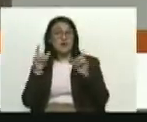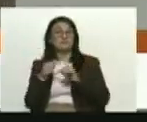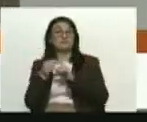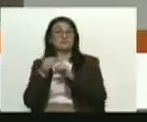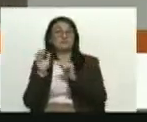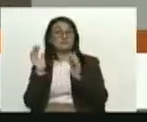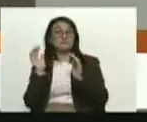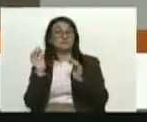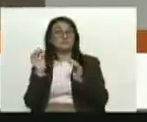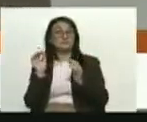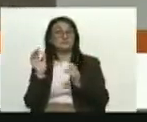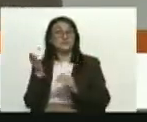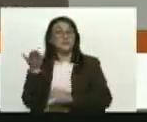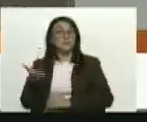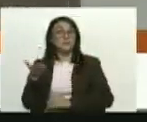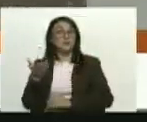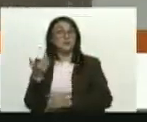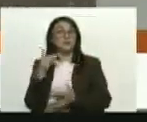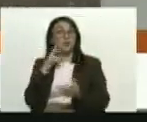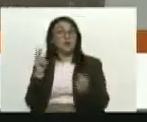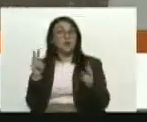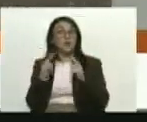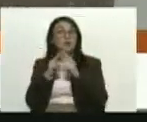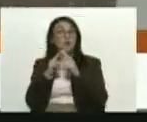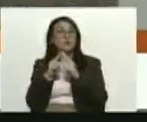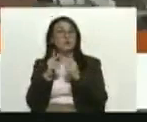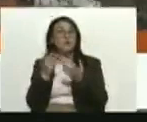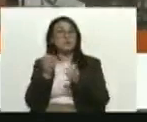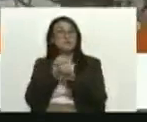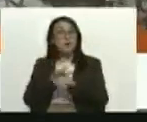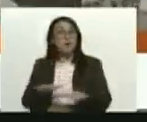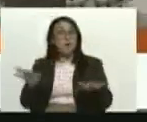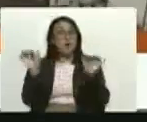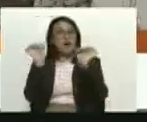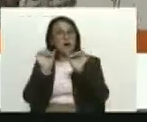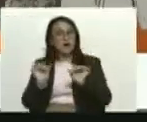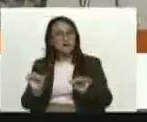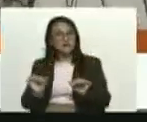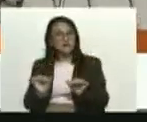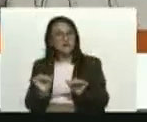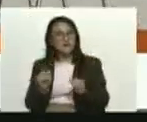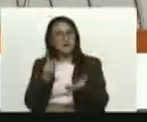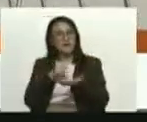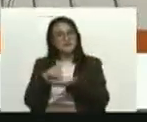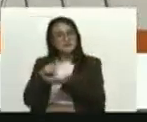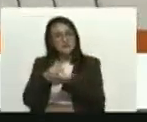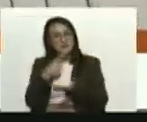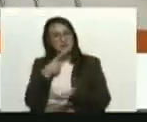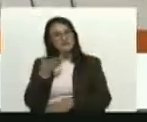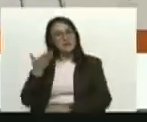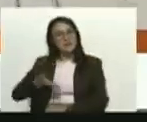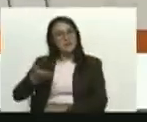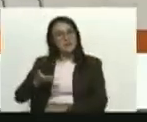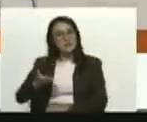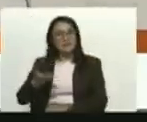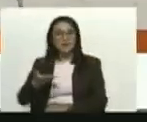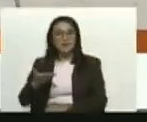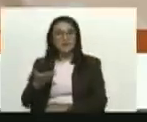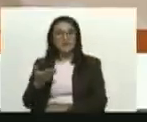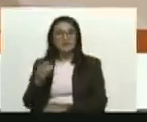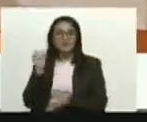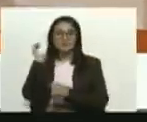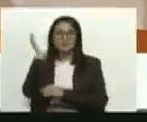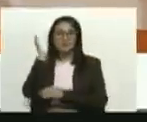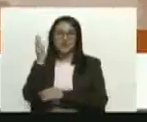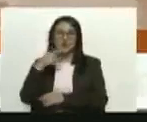prioritario porque solo así nos podemos encontrar y podemos difundir nuestro arte. Asistentes destacaron la importancia de estos foros.